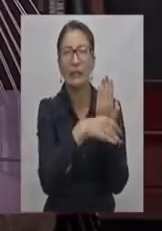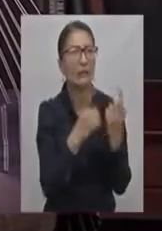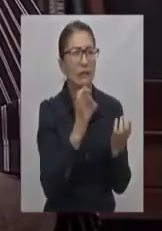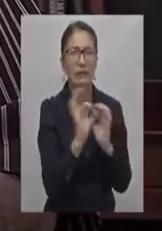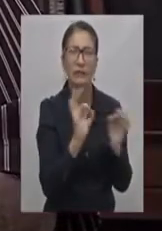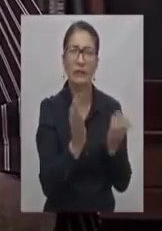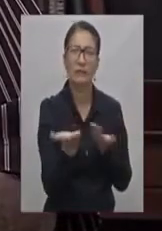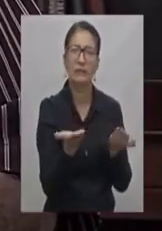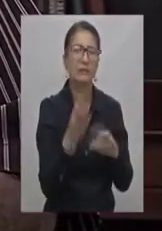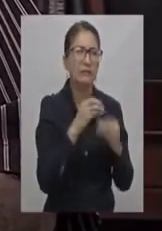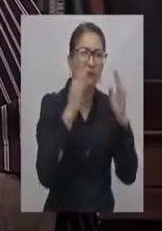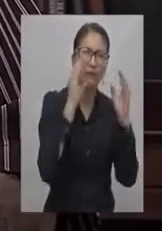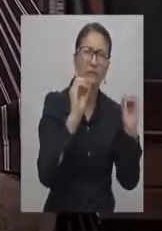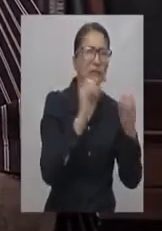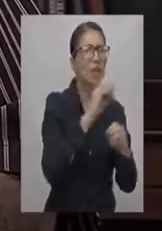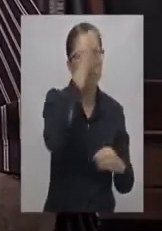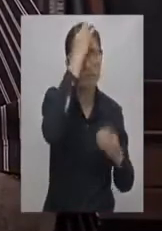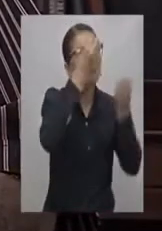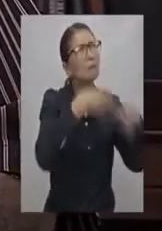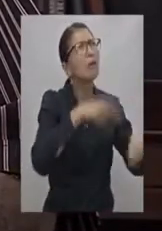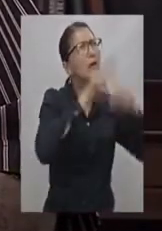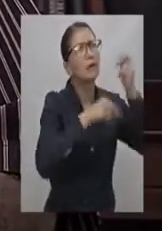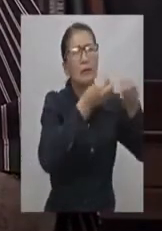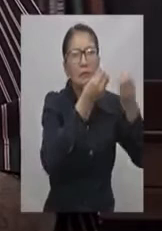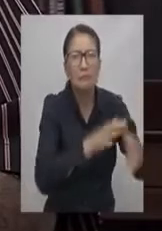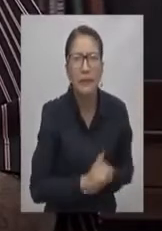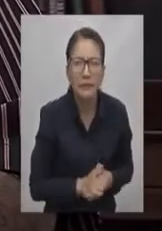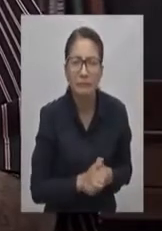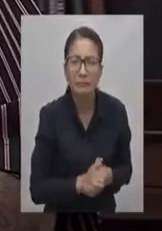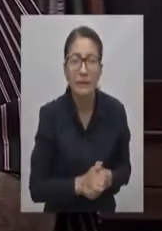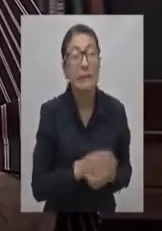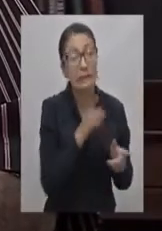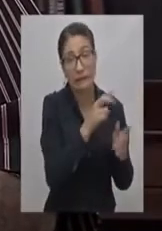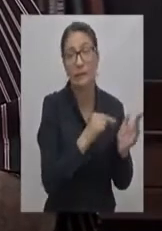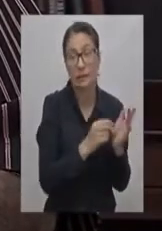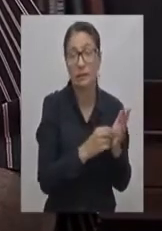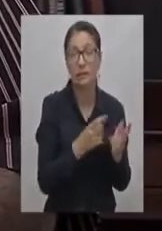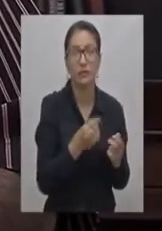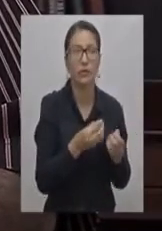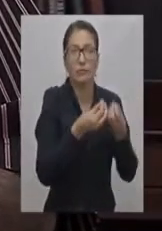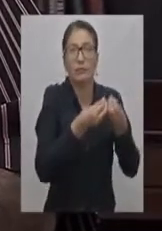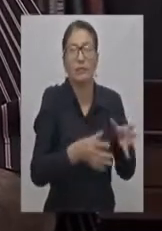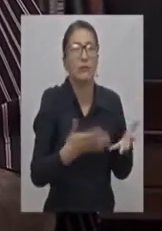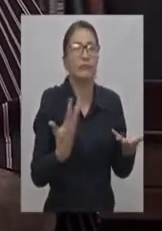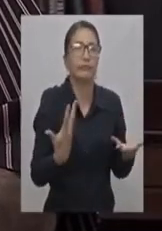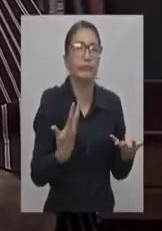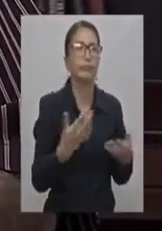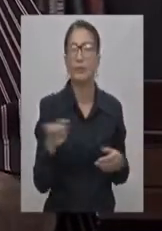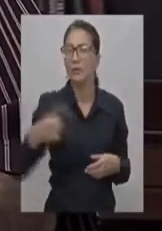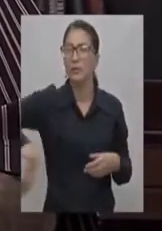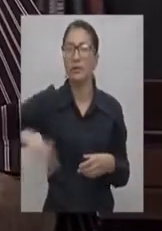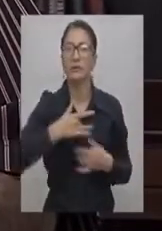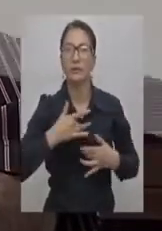presta ninguna atención a los araucanos, y que conlleva que se siga sumergiendo la